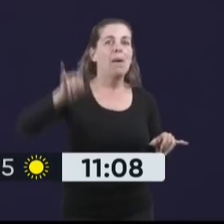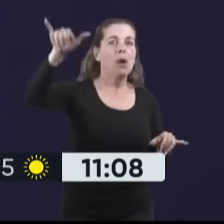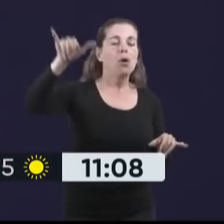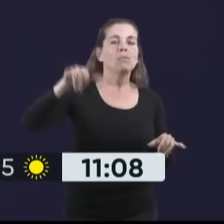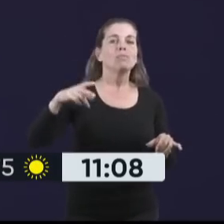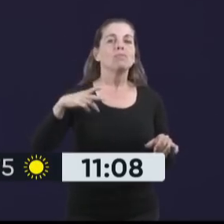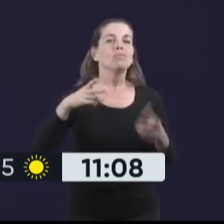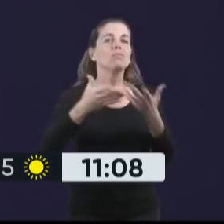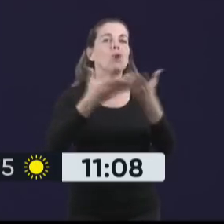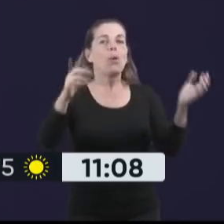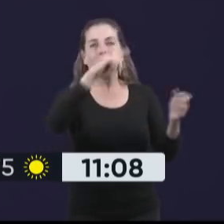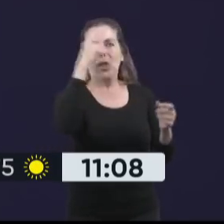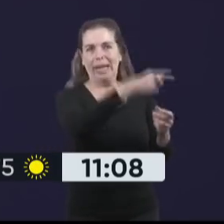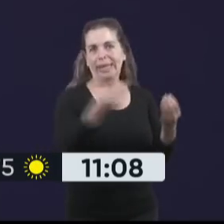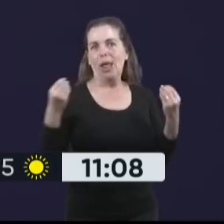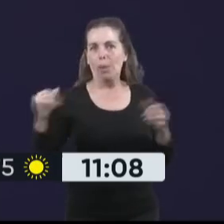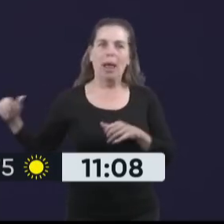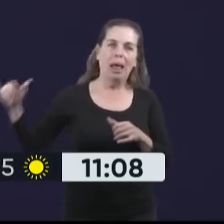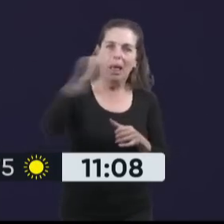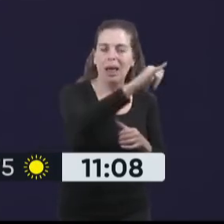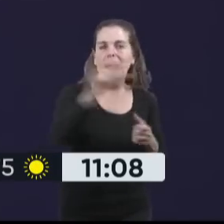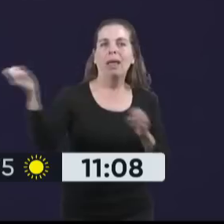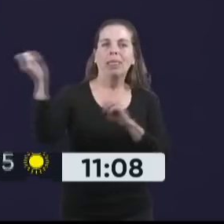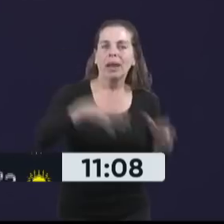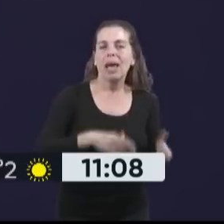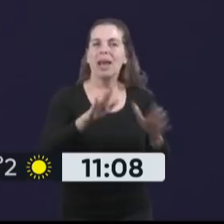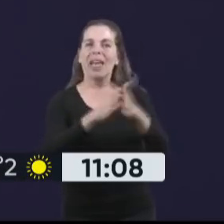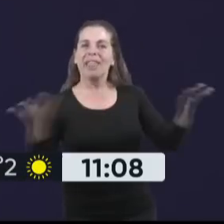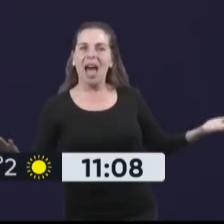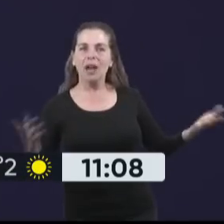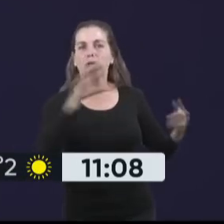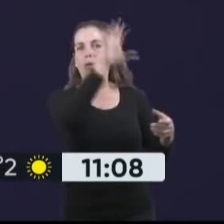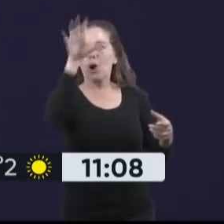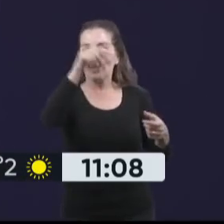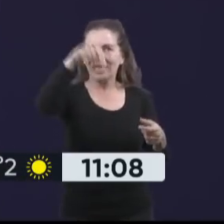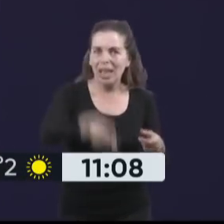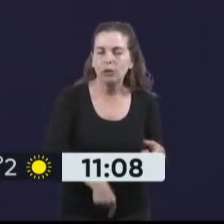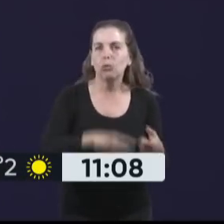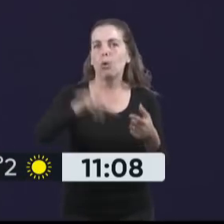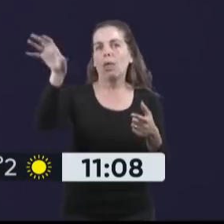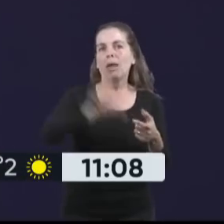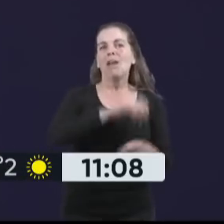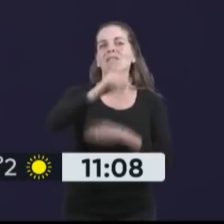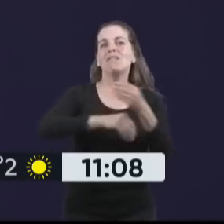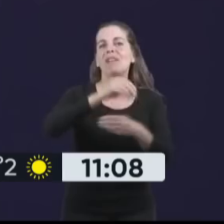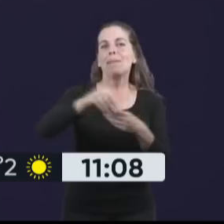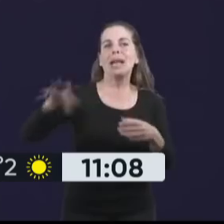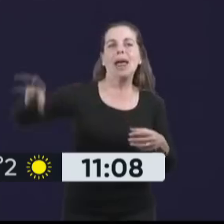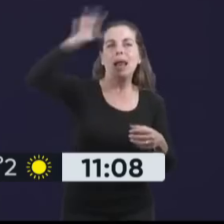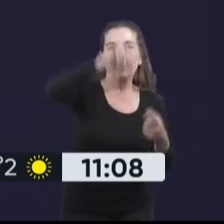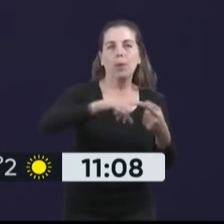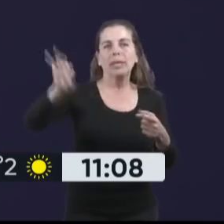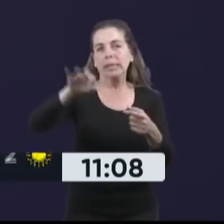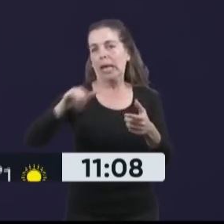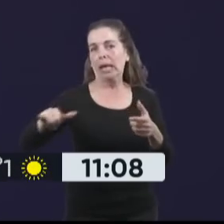en papel de una provincia del sur, traer a familiares desde el sur, viajar a un cumpleaños familiar o usar